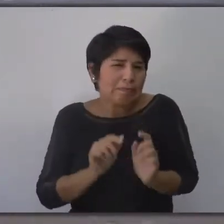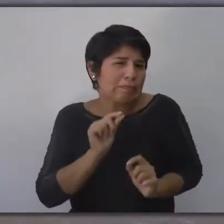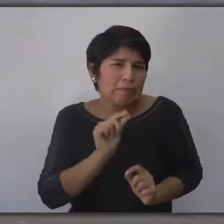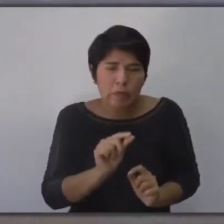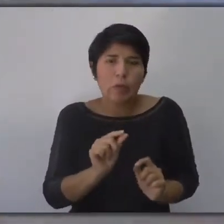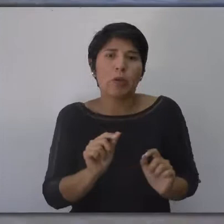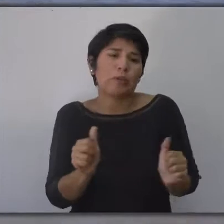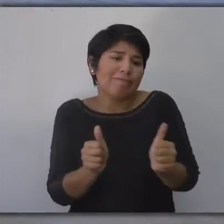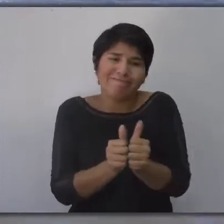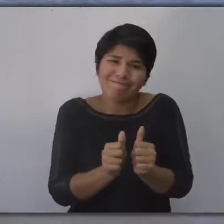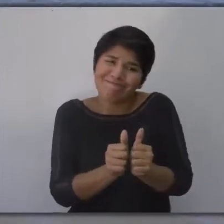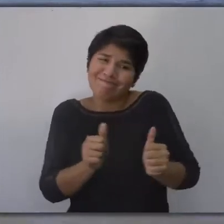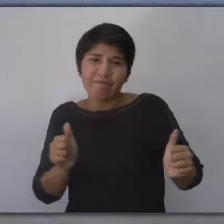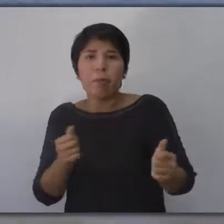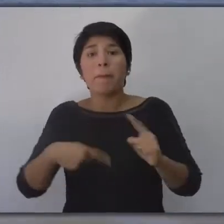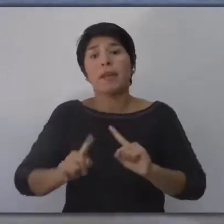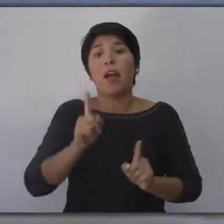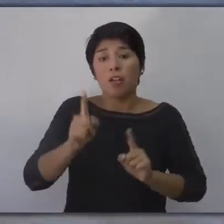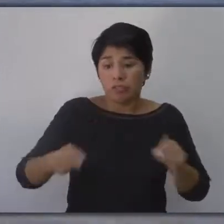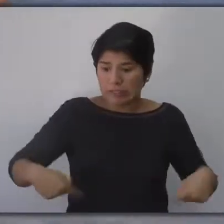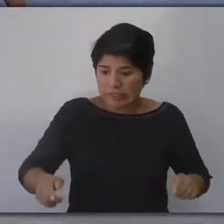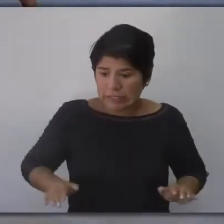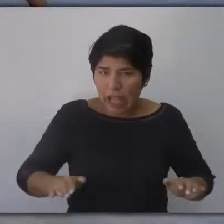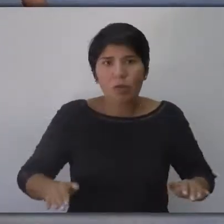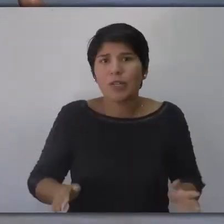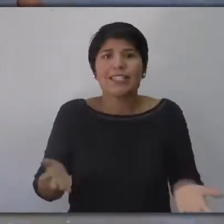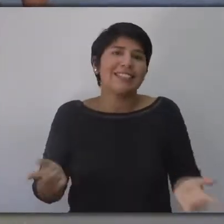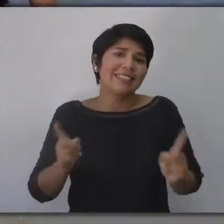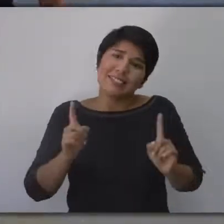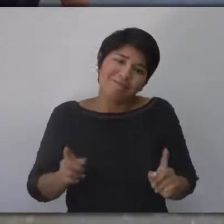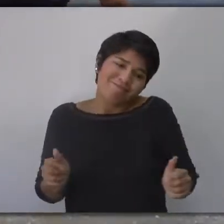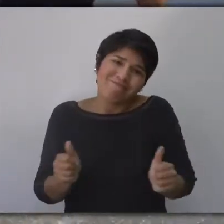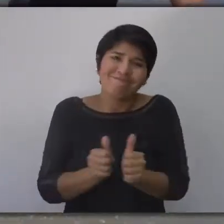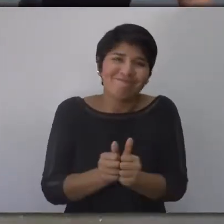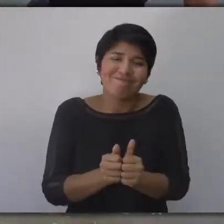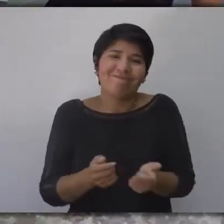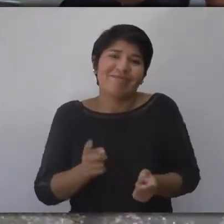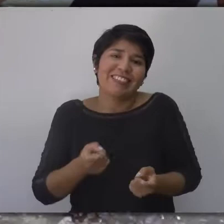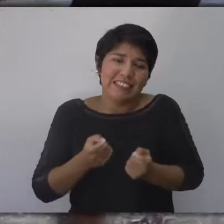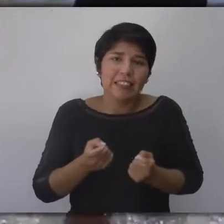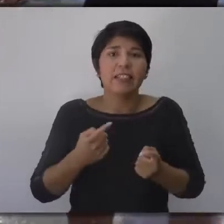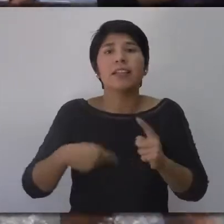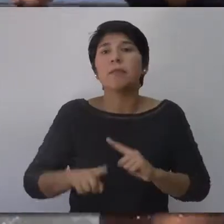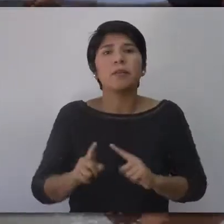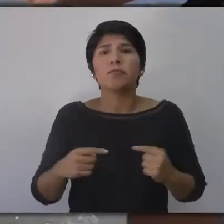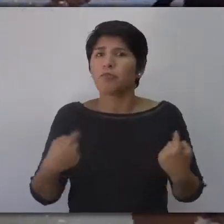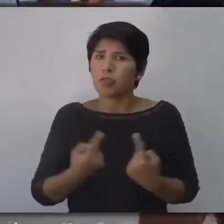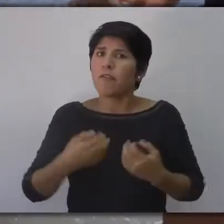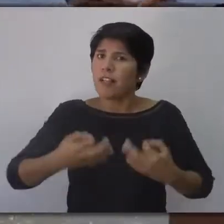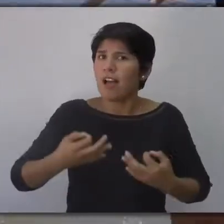el usuario. Claro, la persona que está en silla de ruedas, es imposible no tener ese contacto. Pero